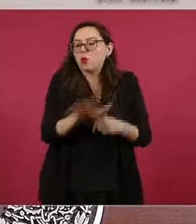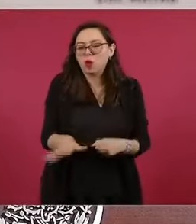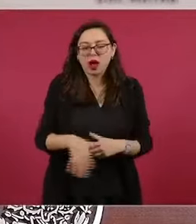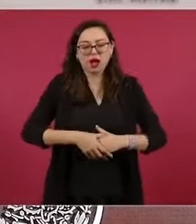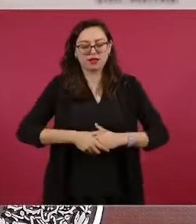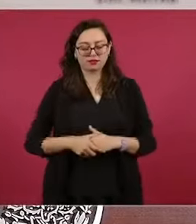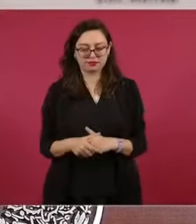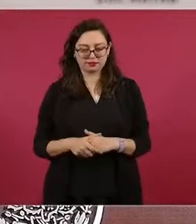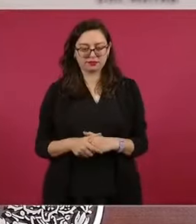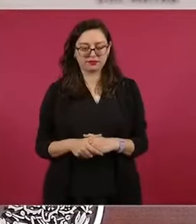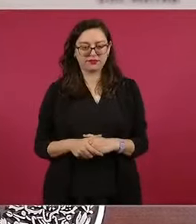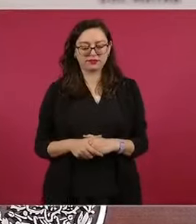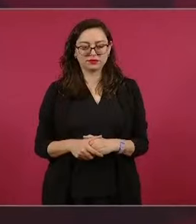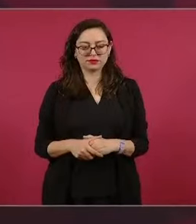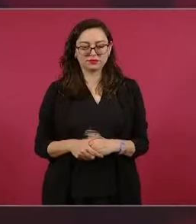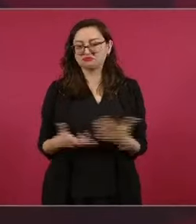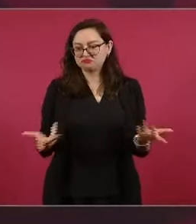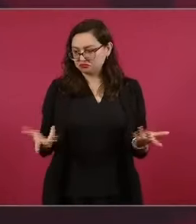de un gobierno?